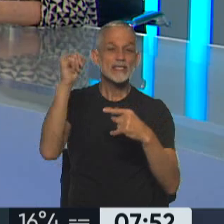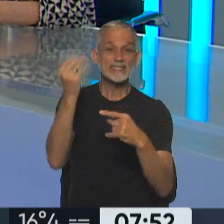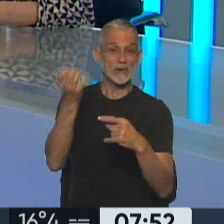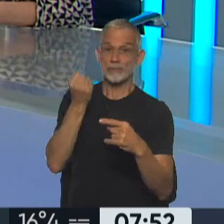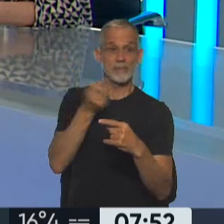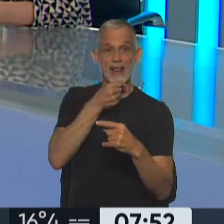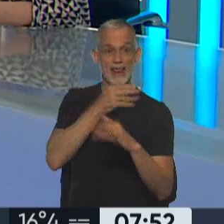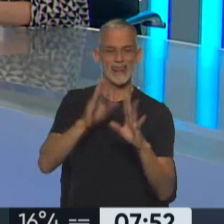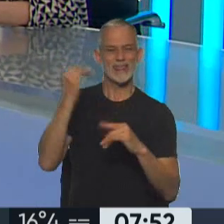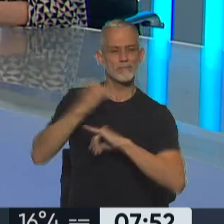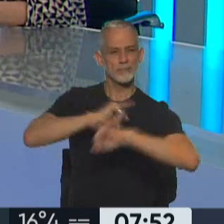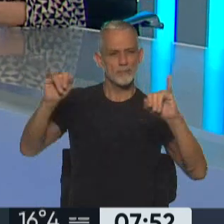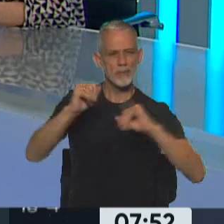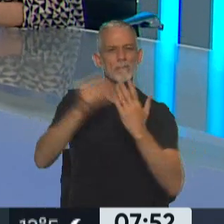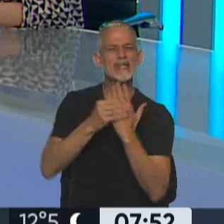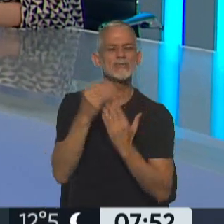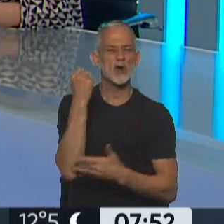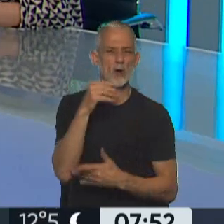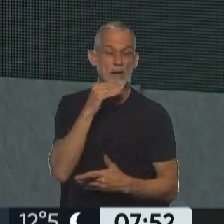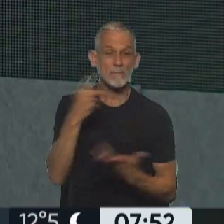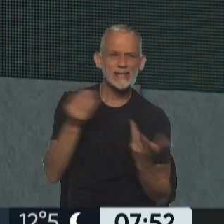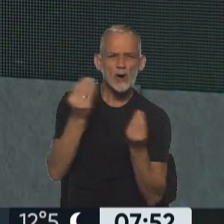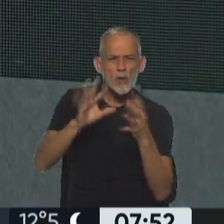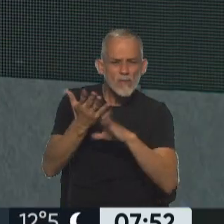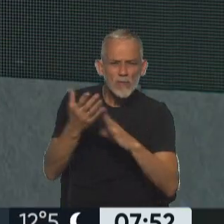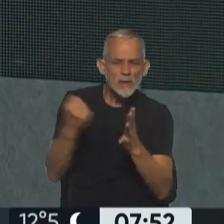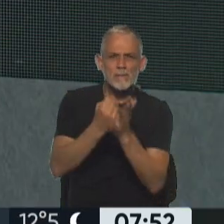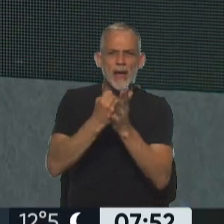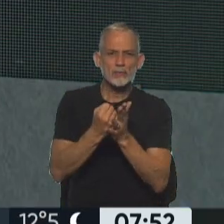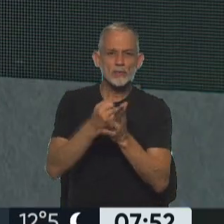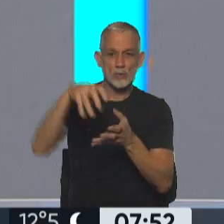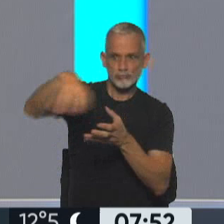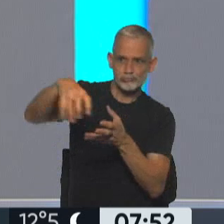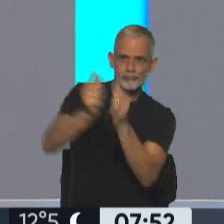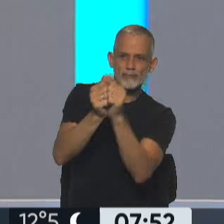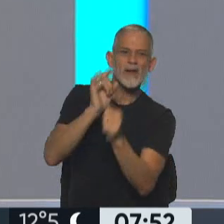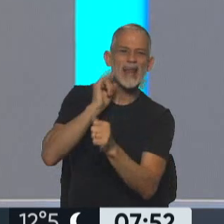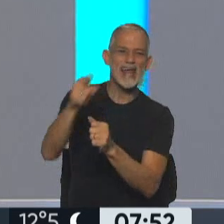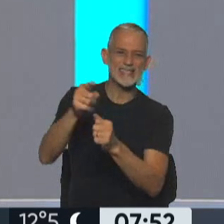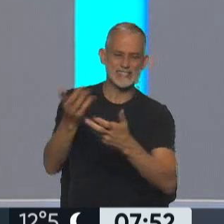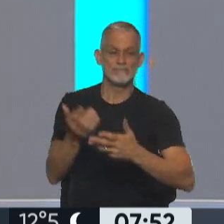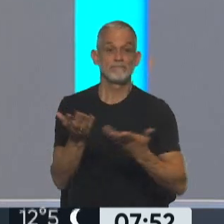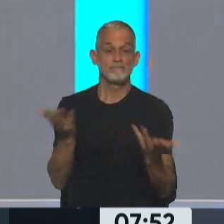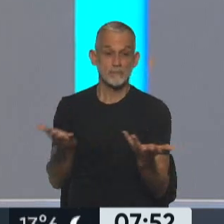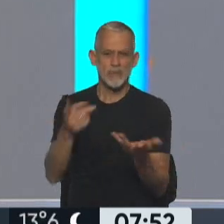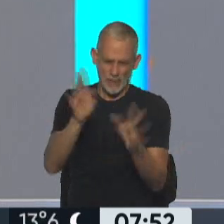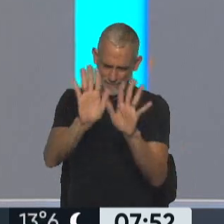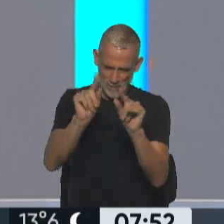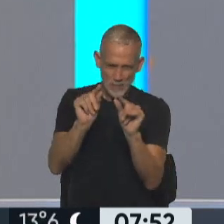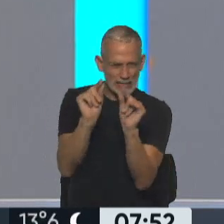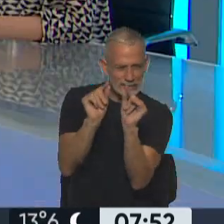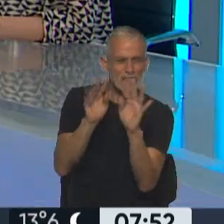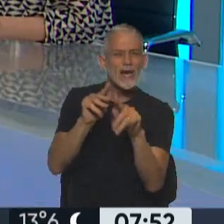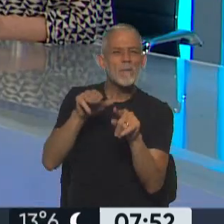Sergio más en las últimas horas y que involucra De qué manera y cómo impacta en el sector y yo voy a hacer una vueltita a esto pero creo que